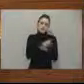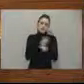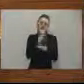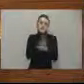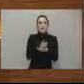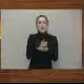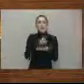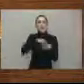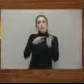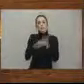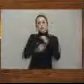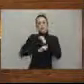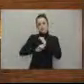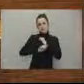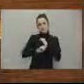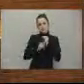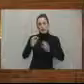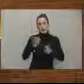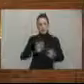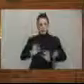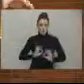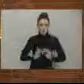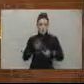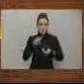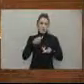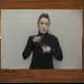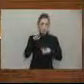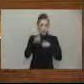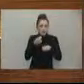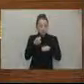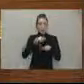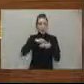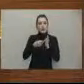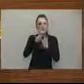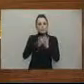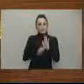plan estratégico, de esa actuación planificada y coordinada desde el ferrocarril, desde el transporte